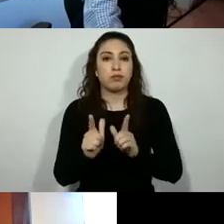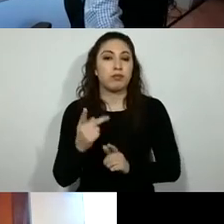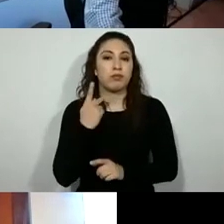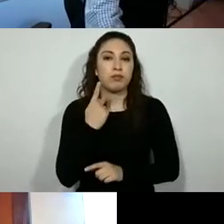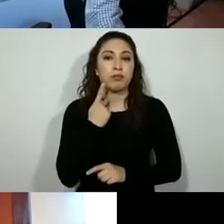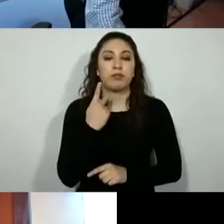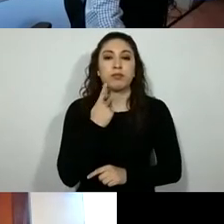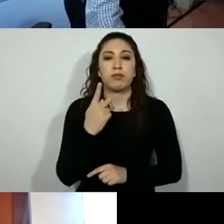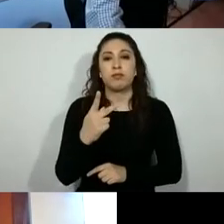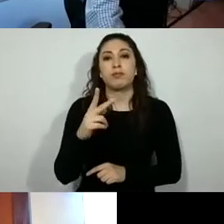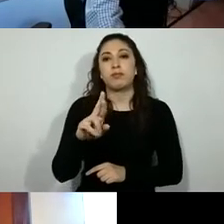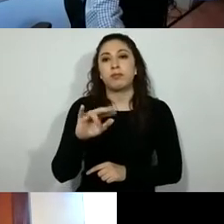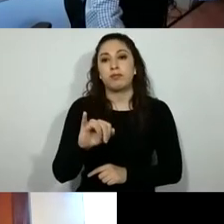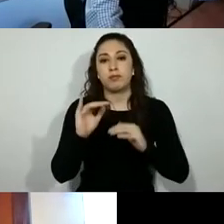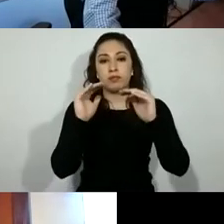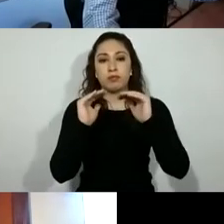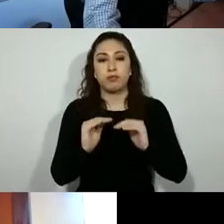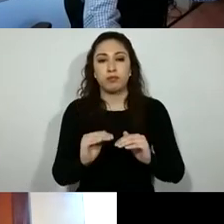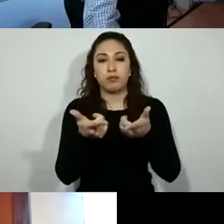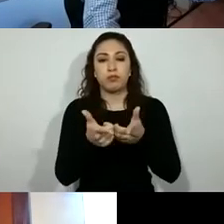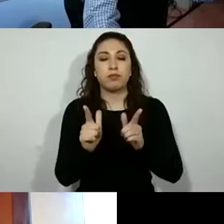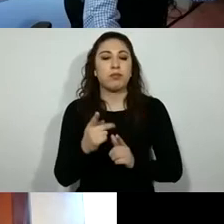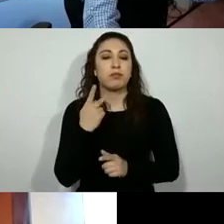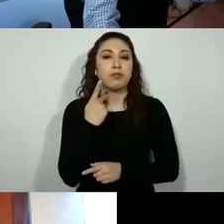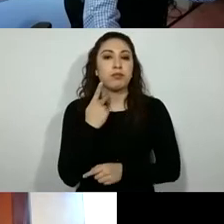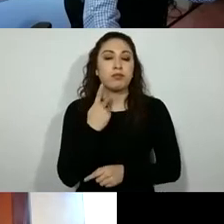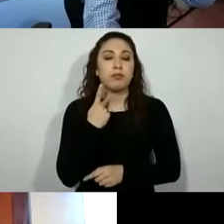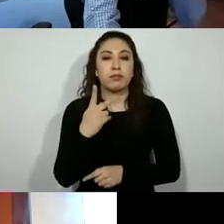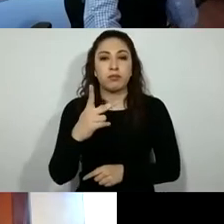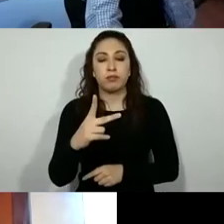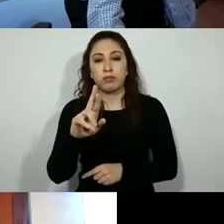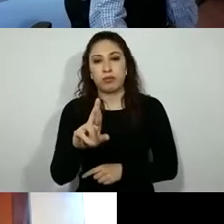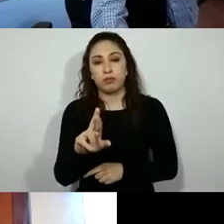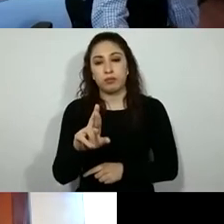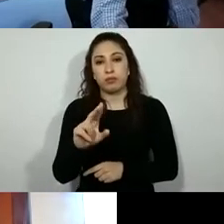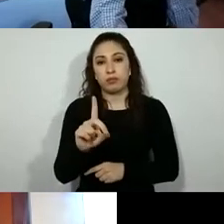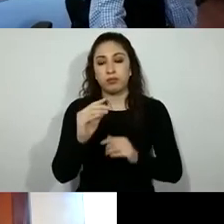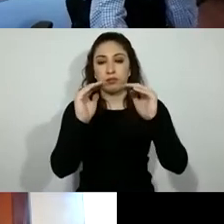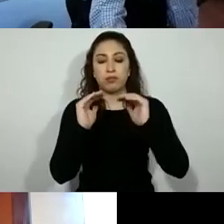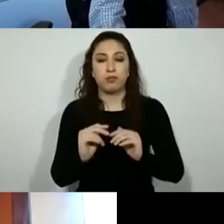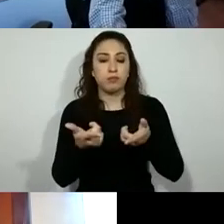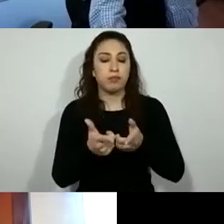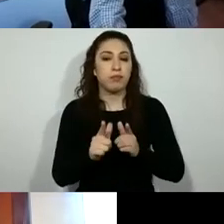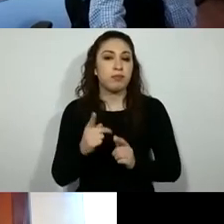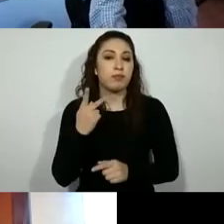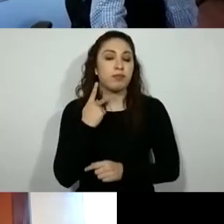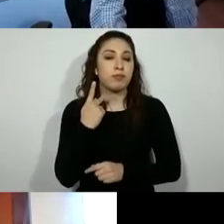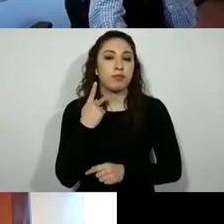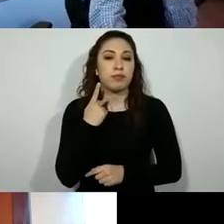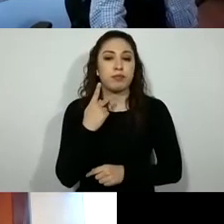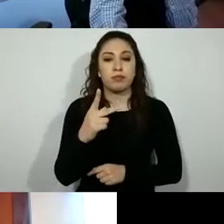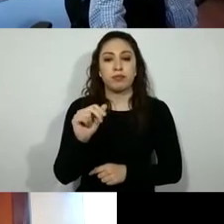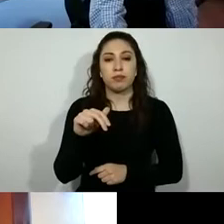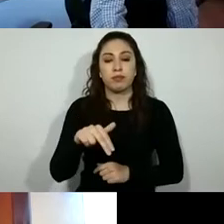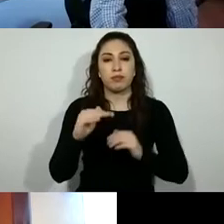Partido Revolucionario Institucional. 6. Grupo Parlamentario del Partido de la Revolución Democrática. 7. Grupo Parlamentario del Partido Acción